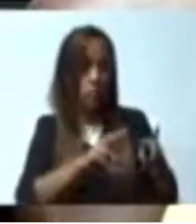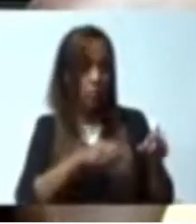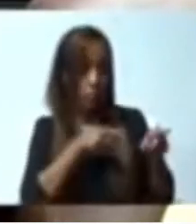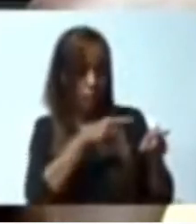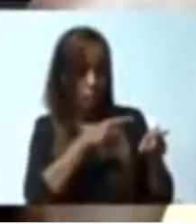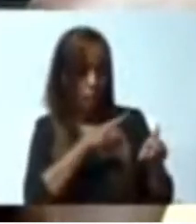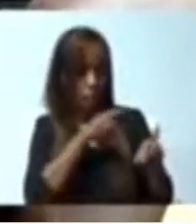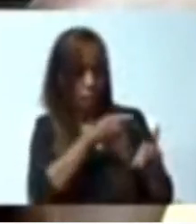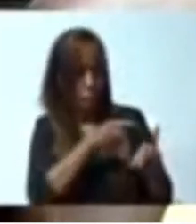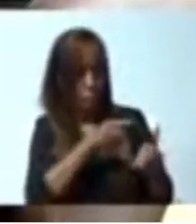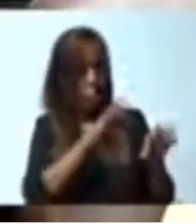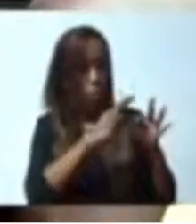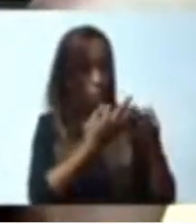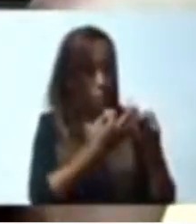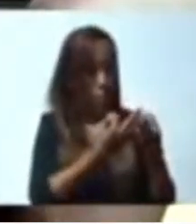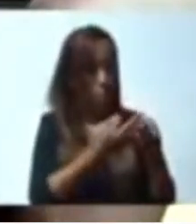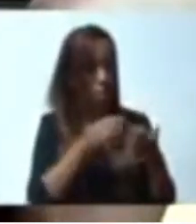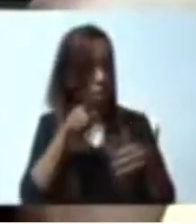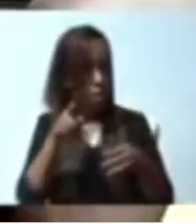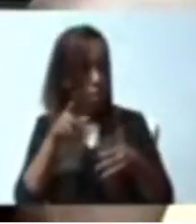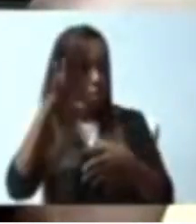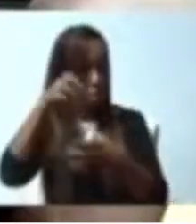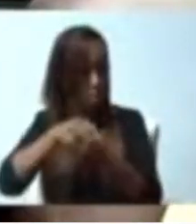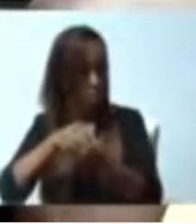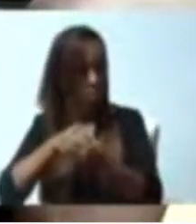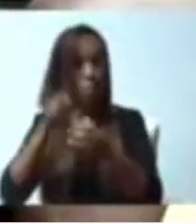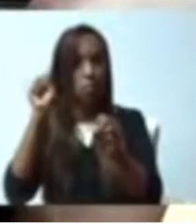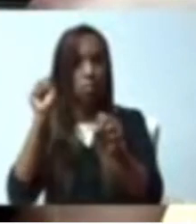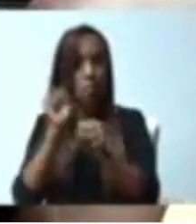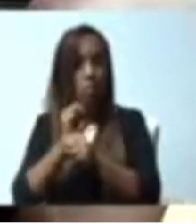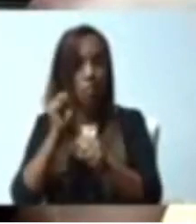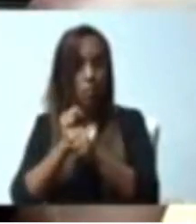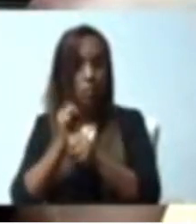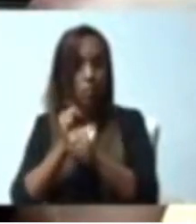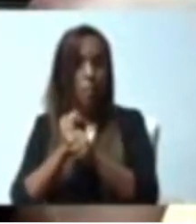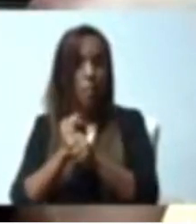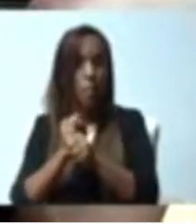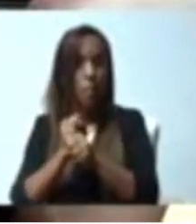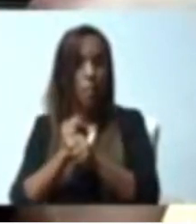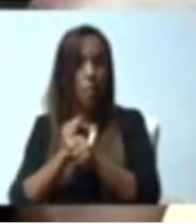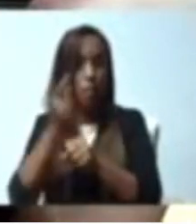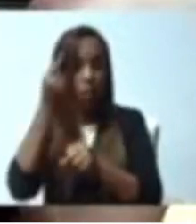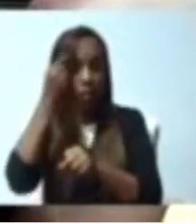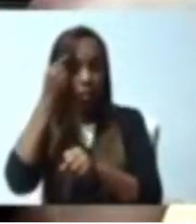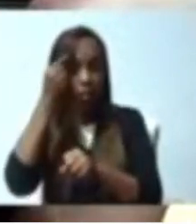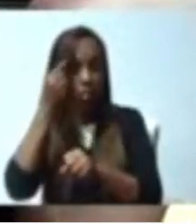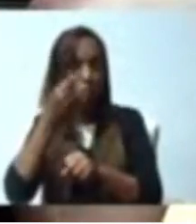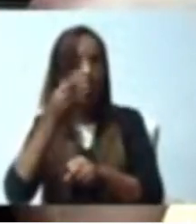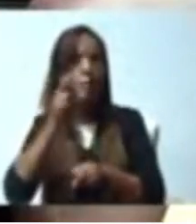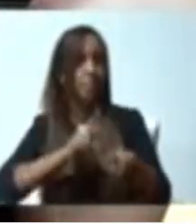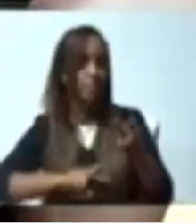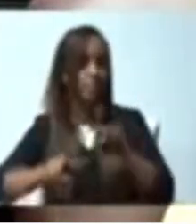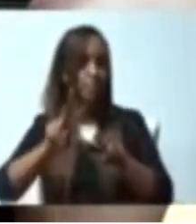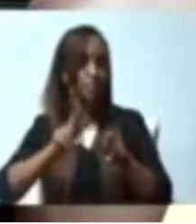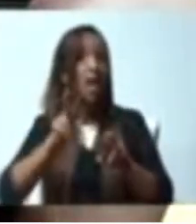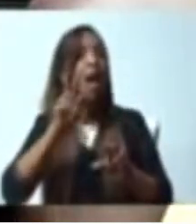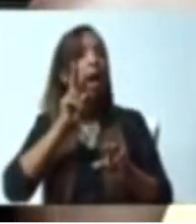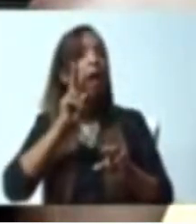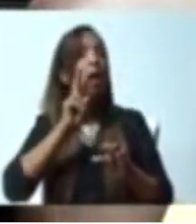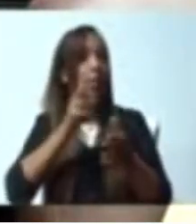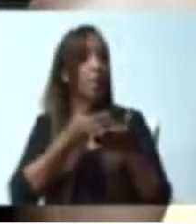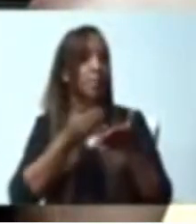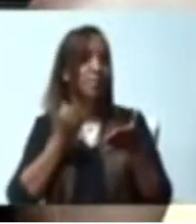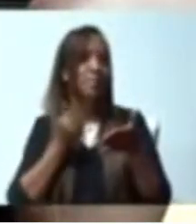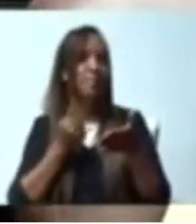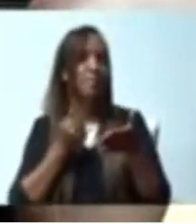de que ya esté en posición esa persona. Entonces, sin embargo, luego uno se va al artículo 26 del proyecto y